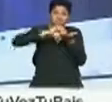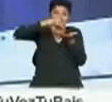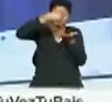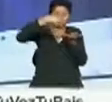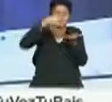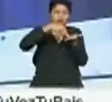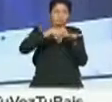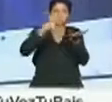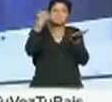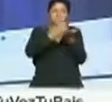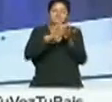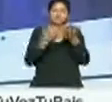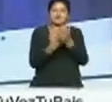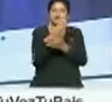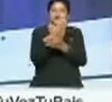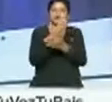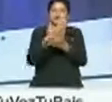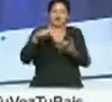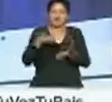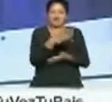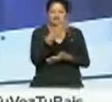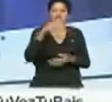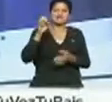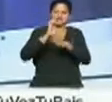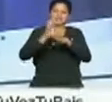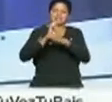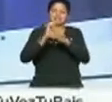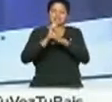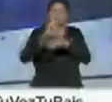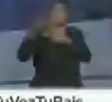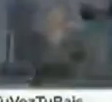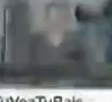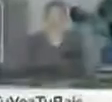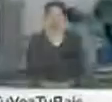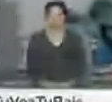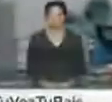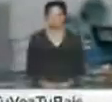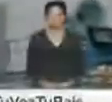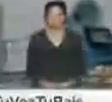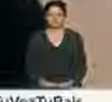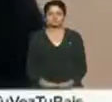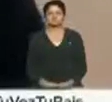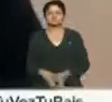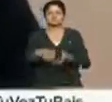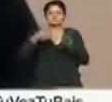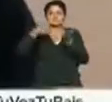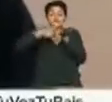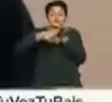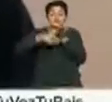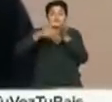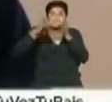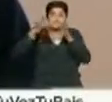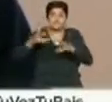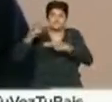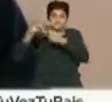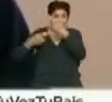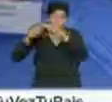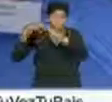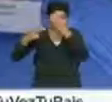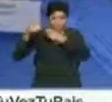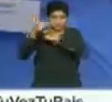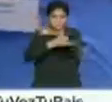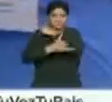sello distintivo del marisco ecuatoriano en el mercado internacional. El ministro de Comercio Exterior, Juan Carlos Casinelli, quien